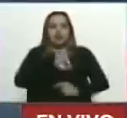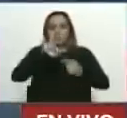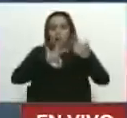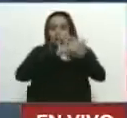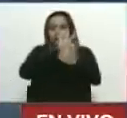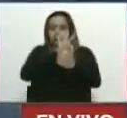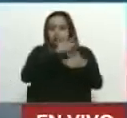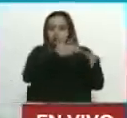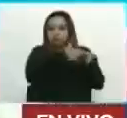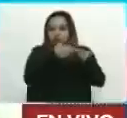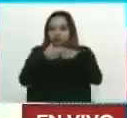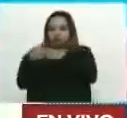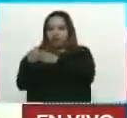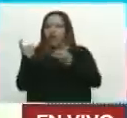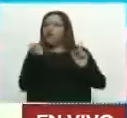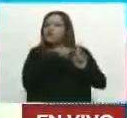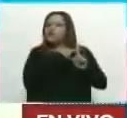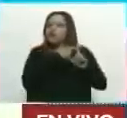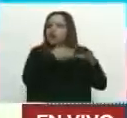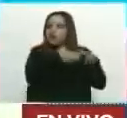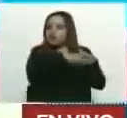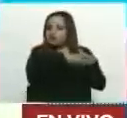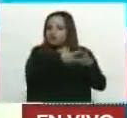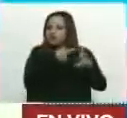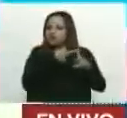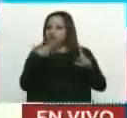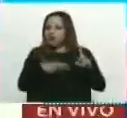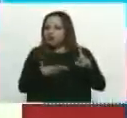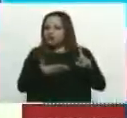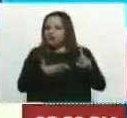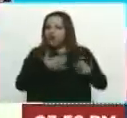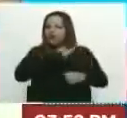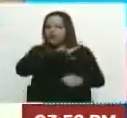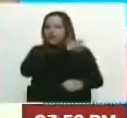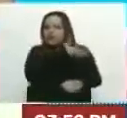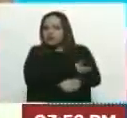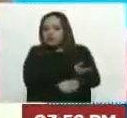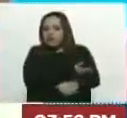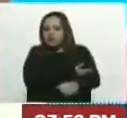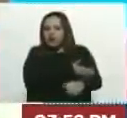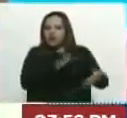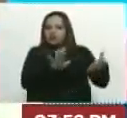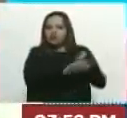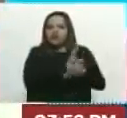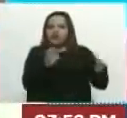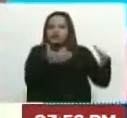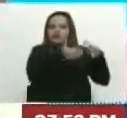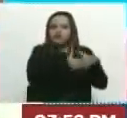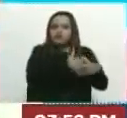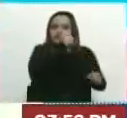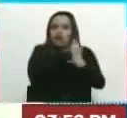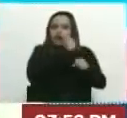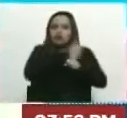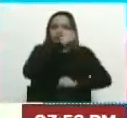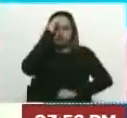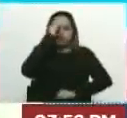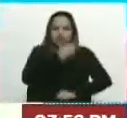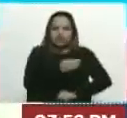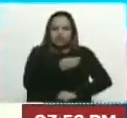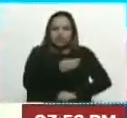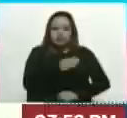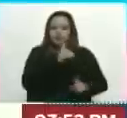componentes. Uno, el fortalecimiento del aparato militar, de la Fuerza Armada.